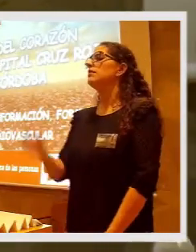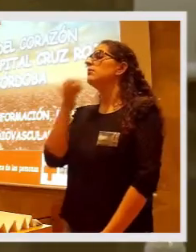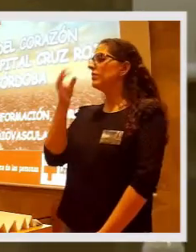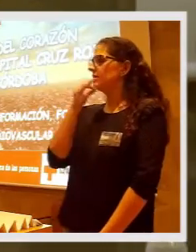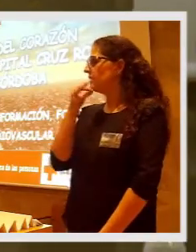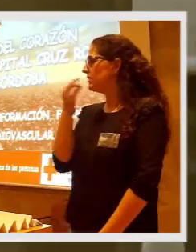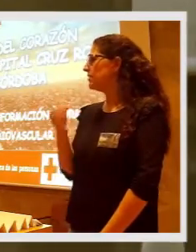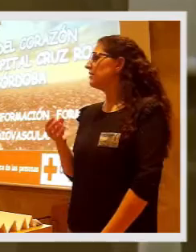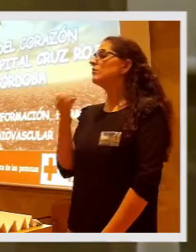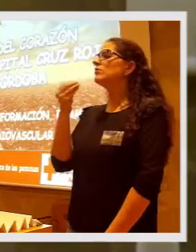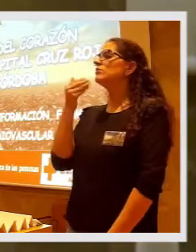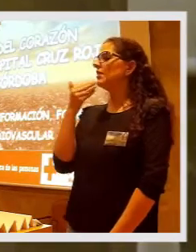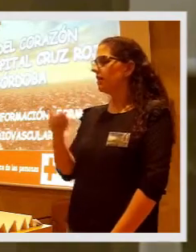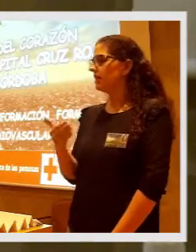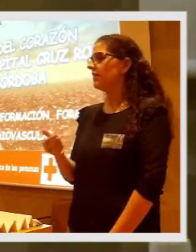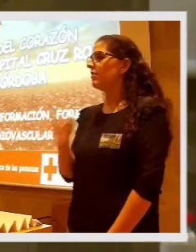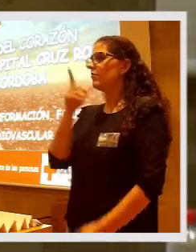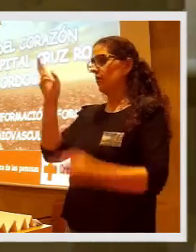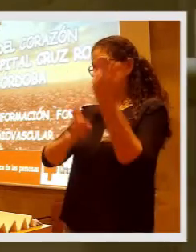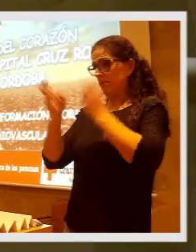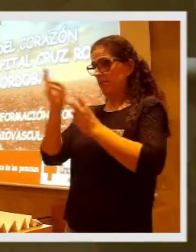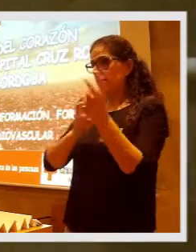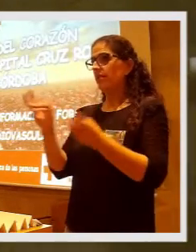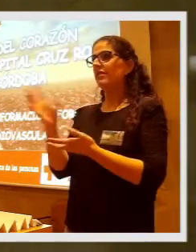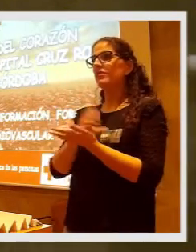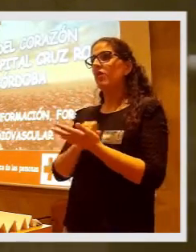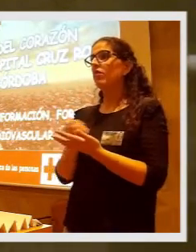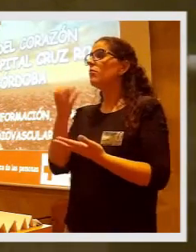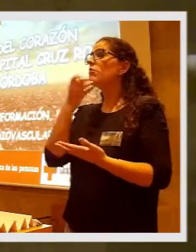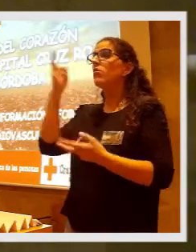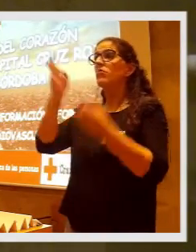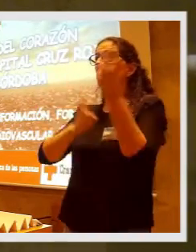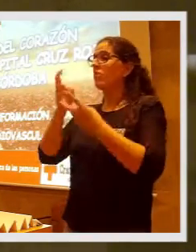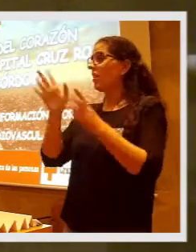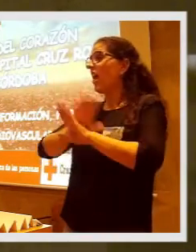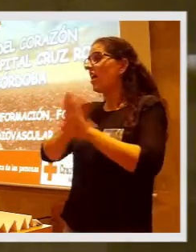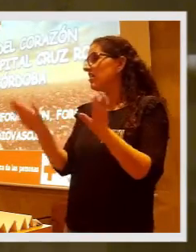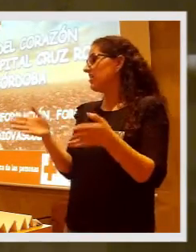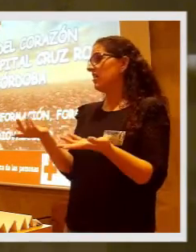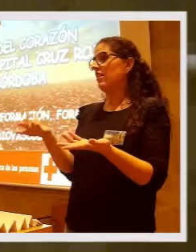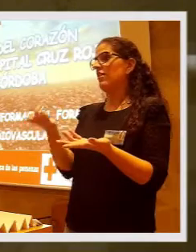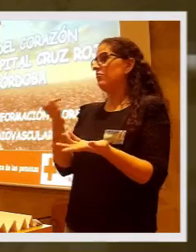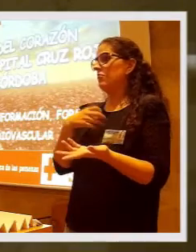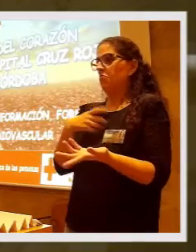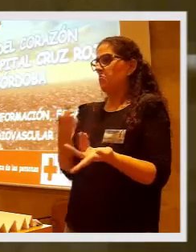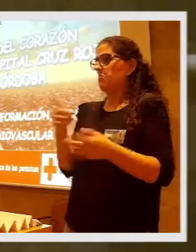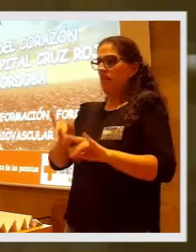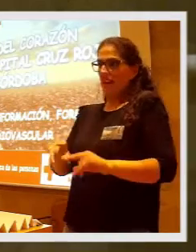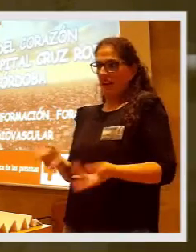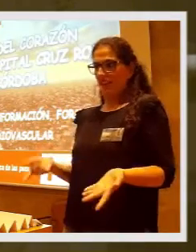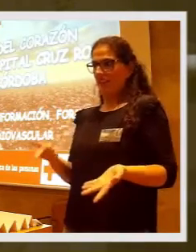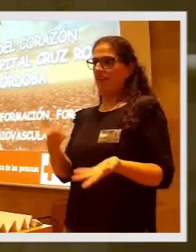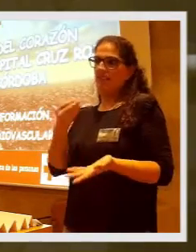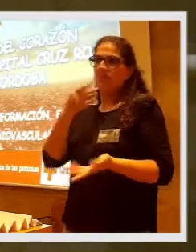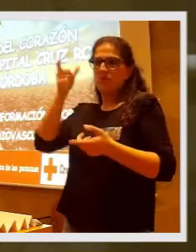tardes. Muchísimas gracias por vuestra asistencia. Sin la presencia de vosotros, de nuestros pacientes, esto desde luego no tendría ningún